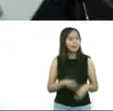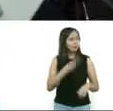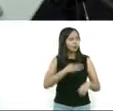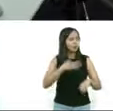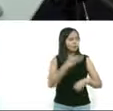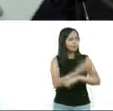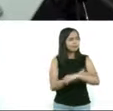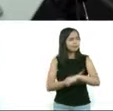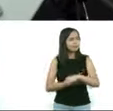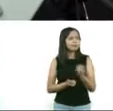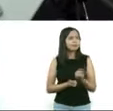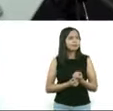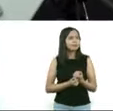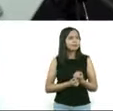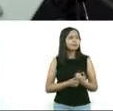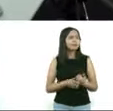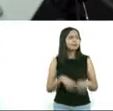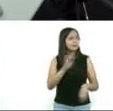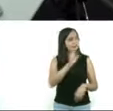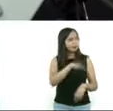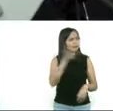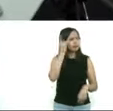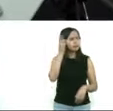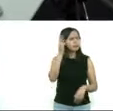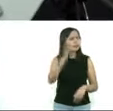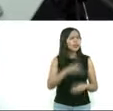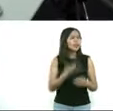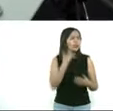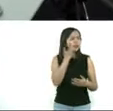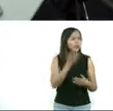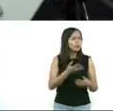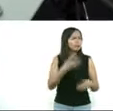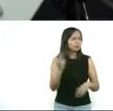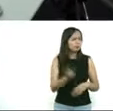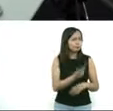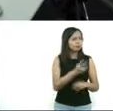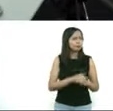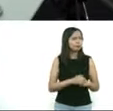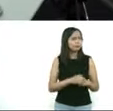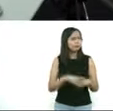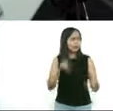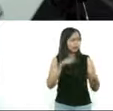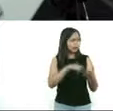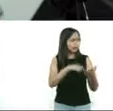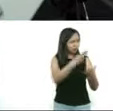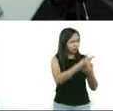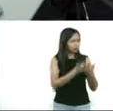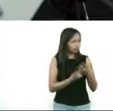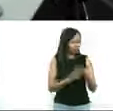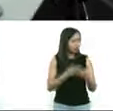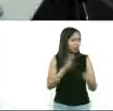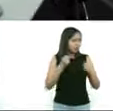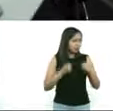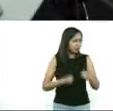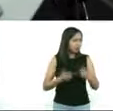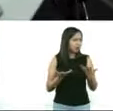Buenas tardes. Doctora, quisiera preguntarle, en cuanto a este programa que están presentando de